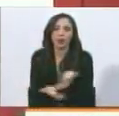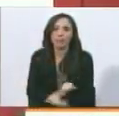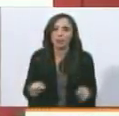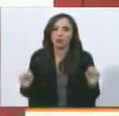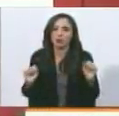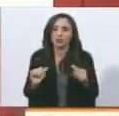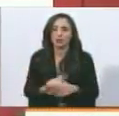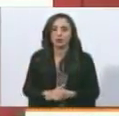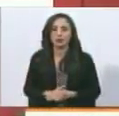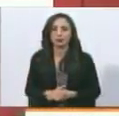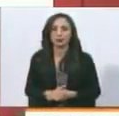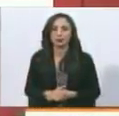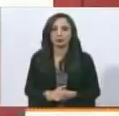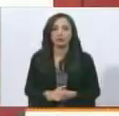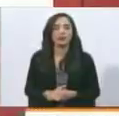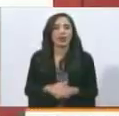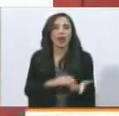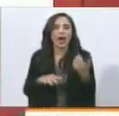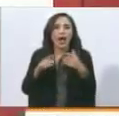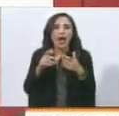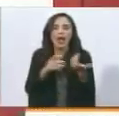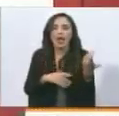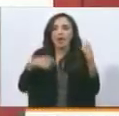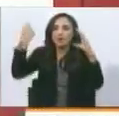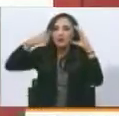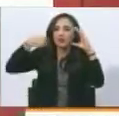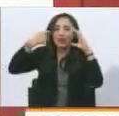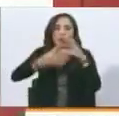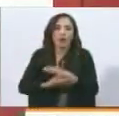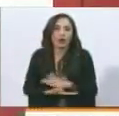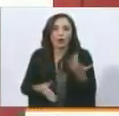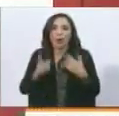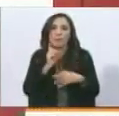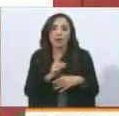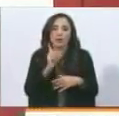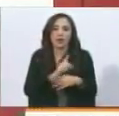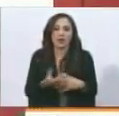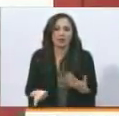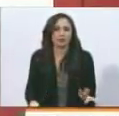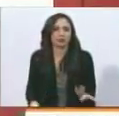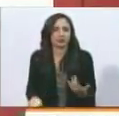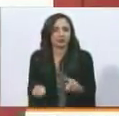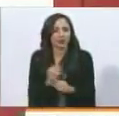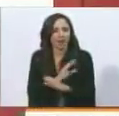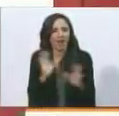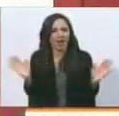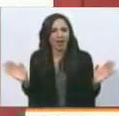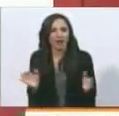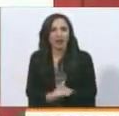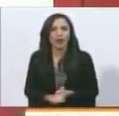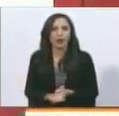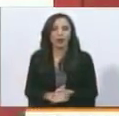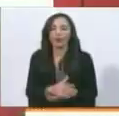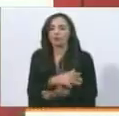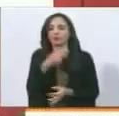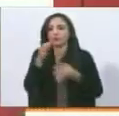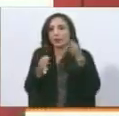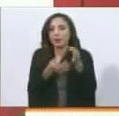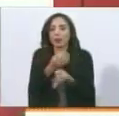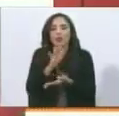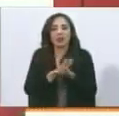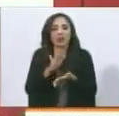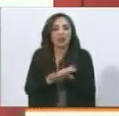sí, que le hackearon el video. No vale, lo dijeron. Habló